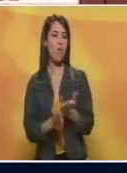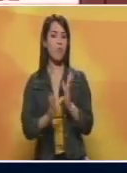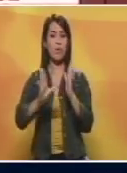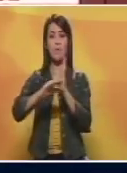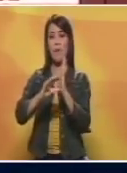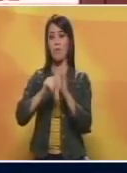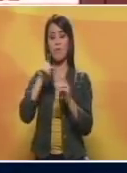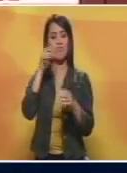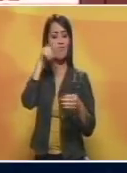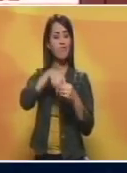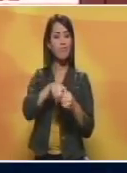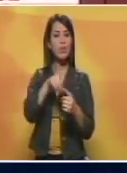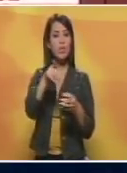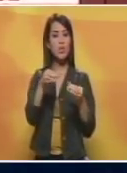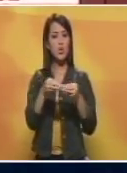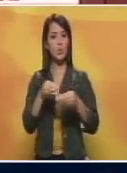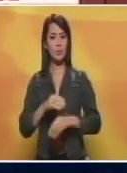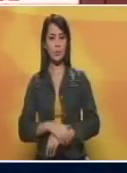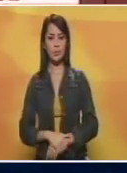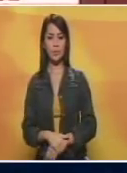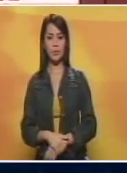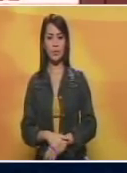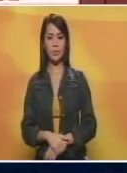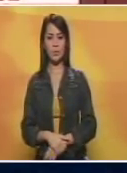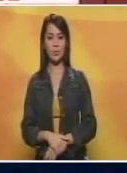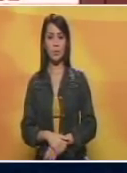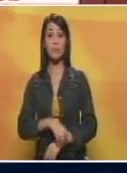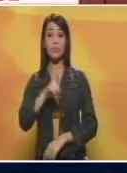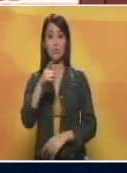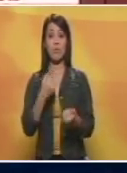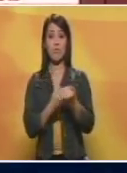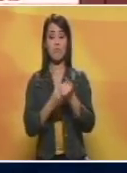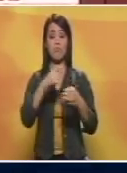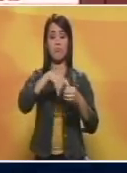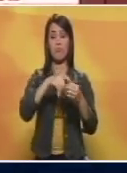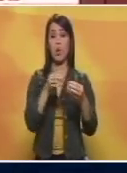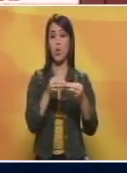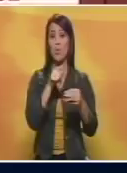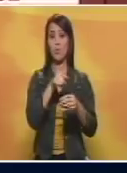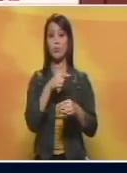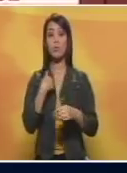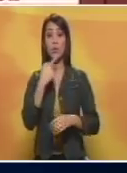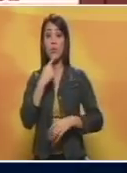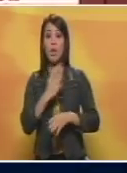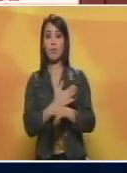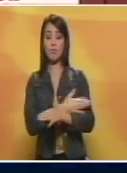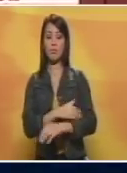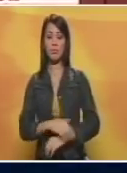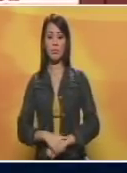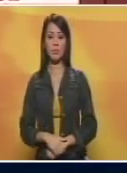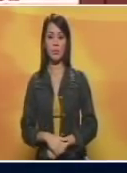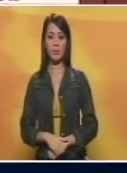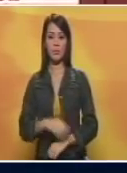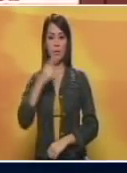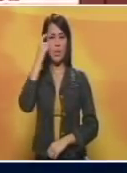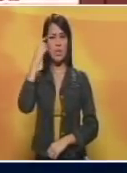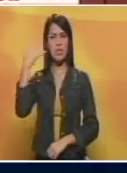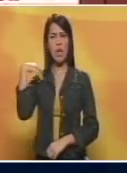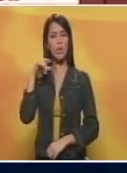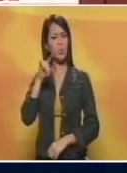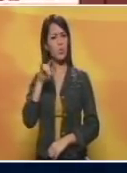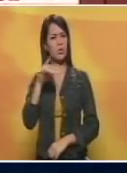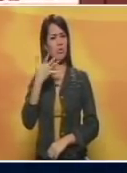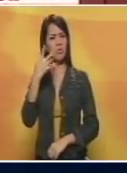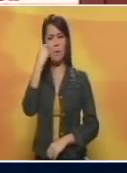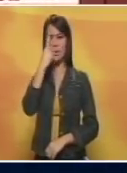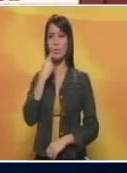en esta conspiración está metido en esta conspiración yo lo dije en estos días el lunes lo dije